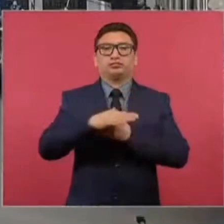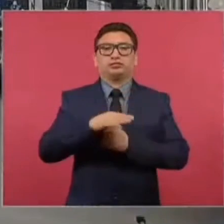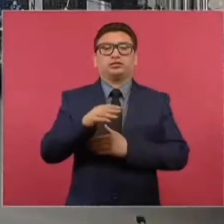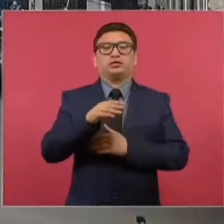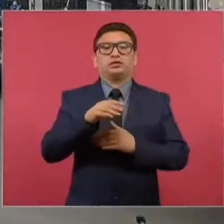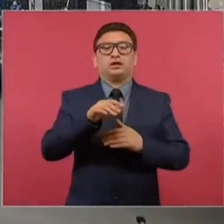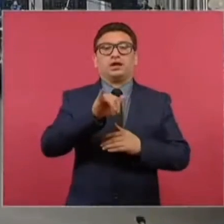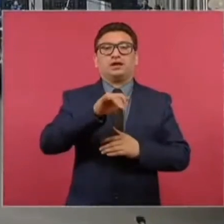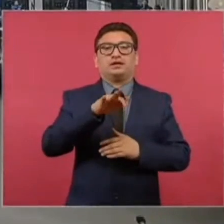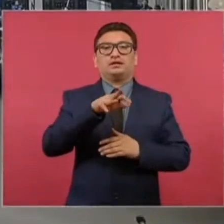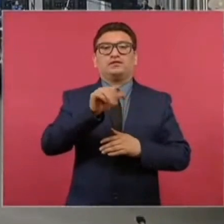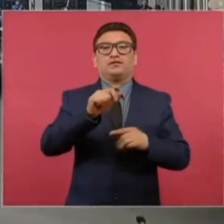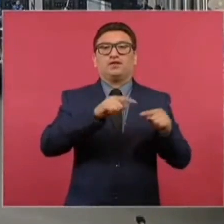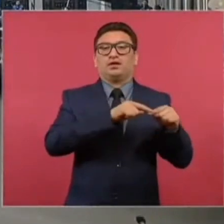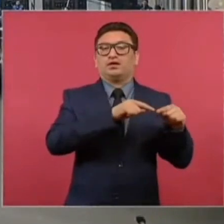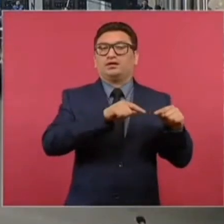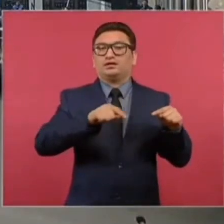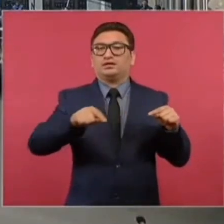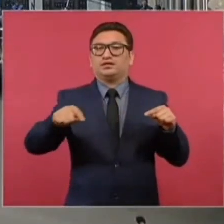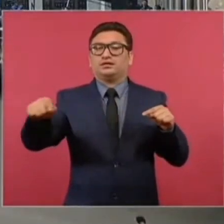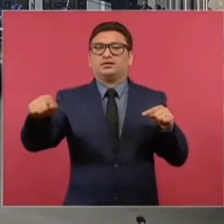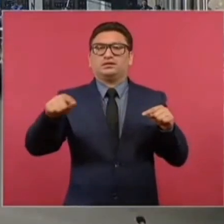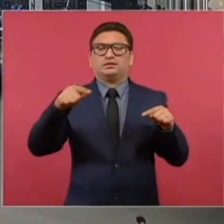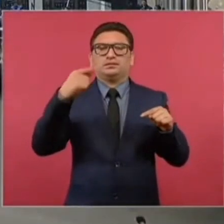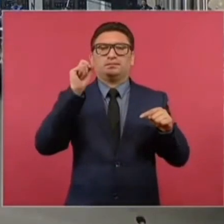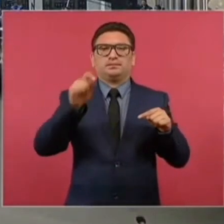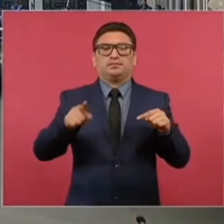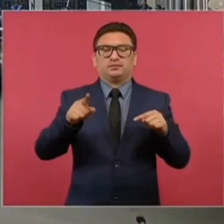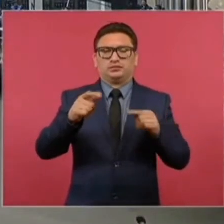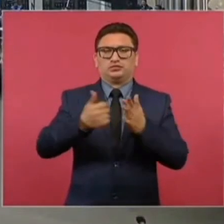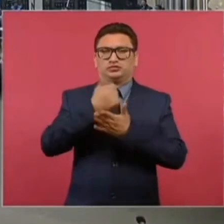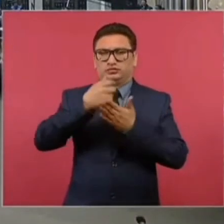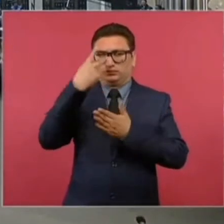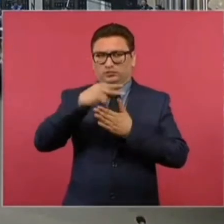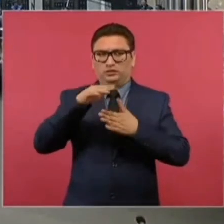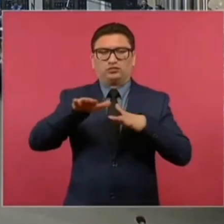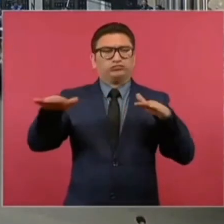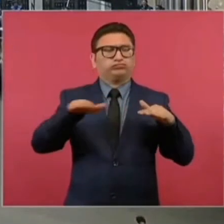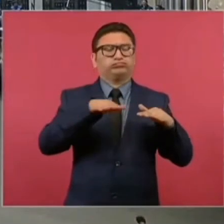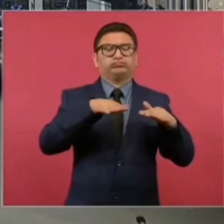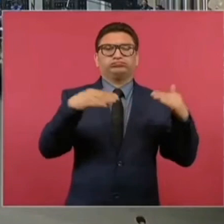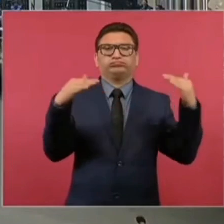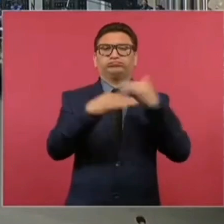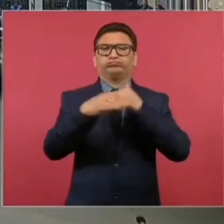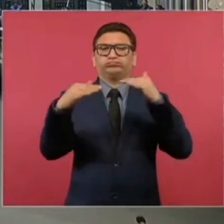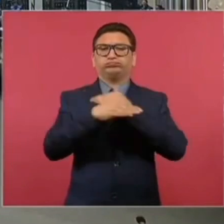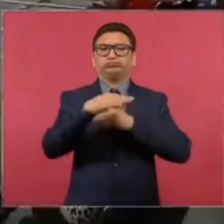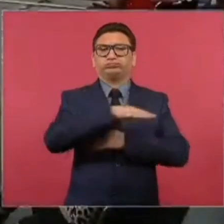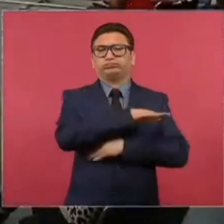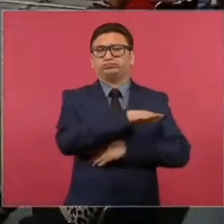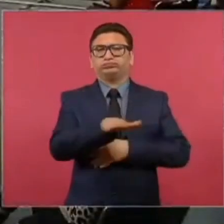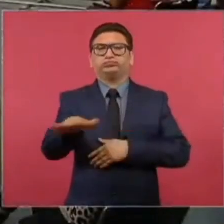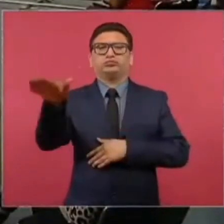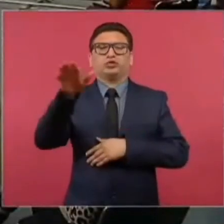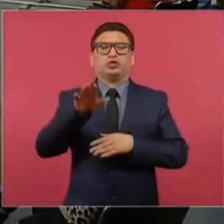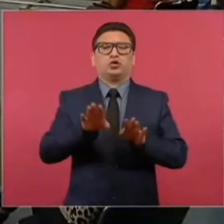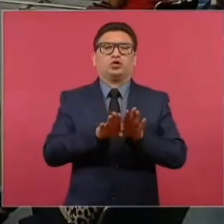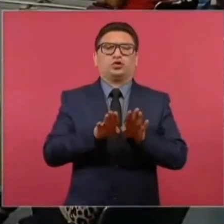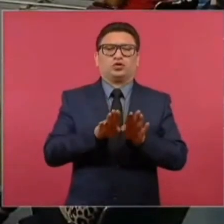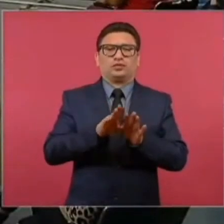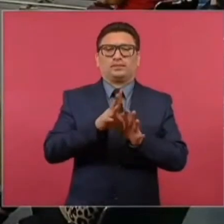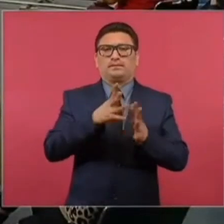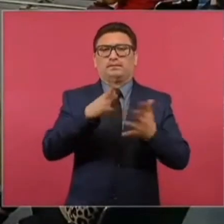Juárez con el AIFA, que iba a pasar por Ecatepec, es un viaducto? Creo que iba a ir más o menos ahí por